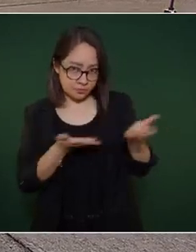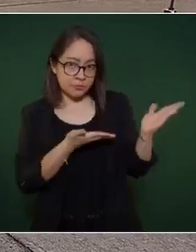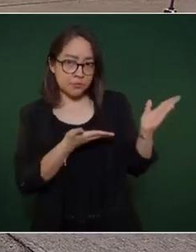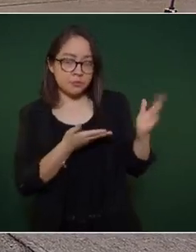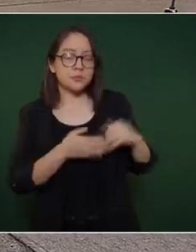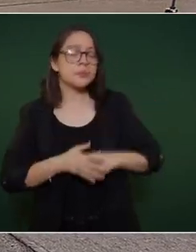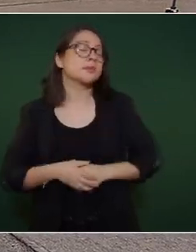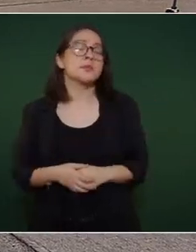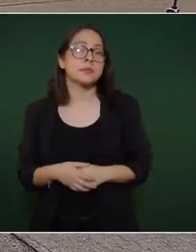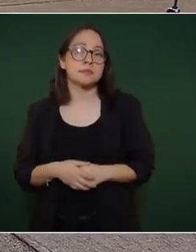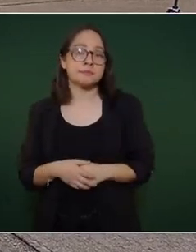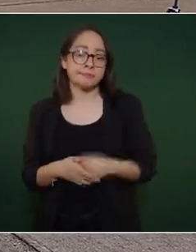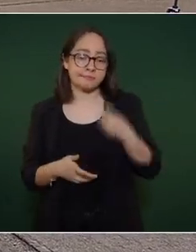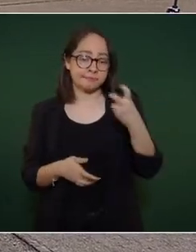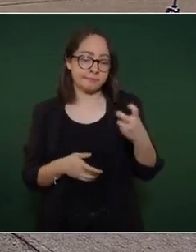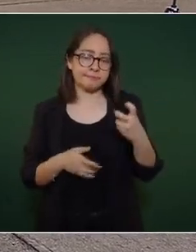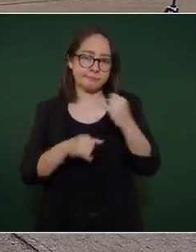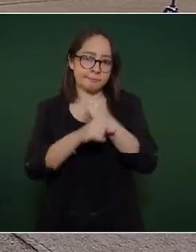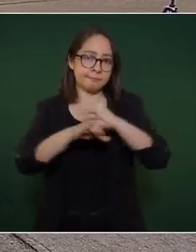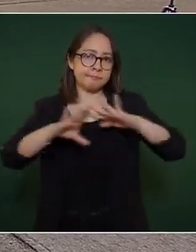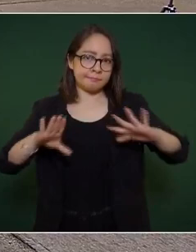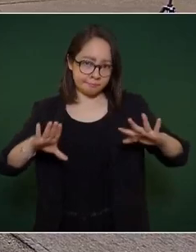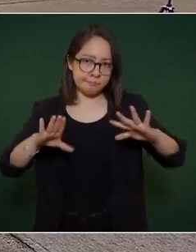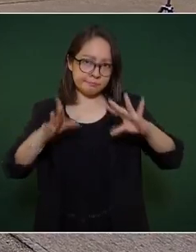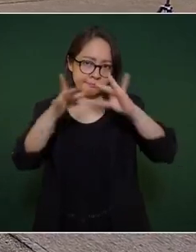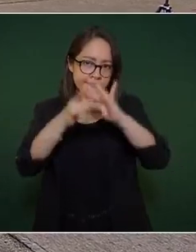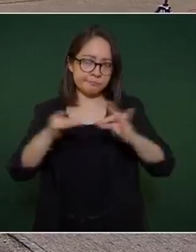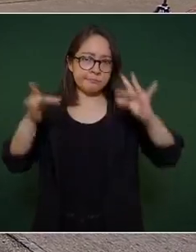permiten. Este es un informe de lo que a